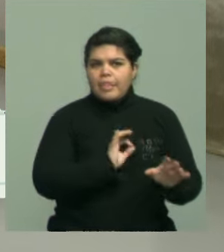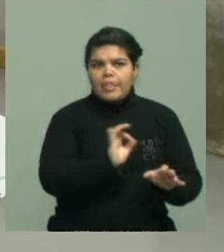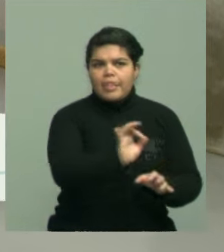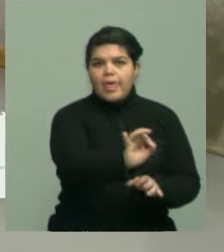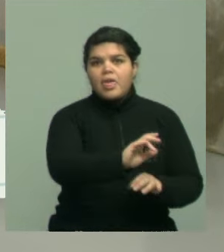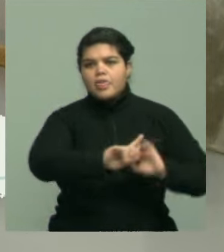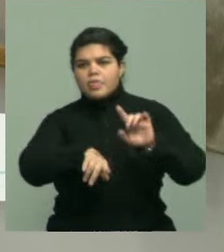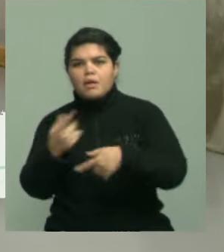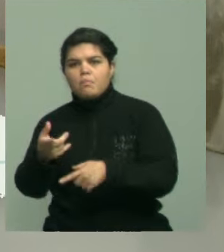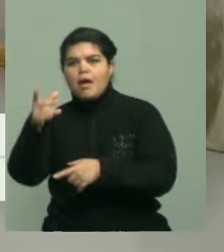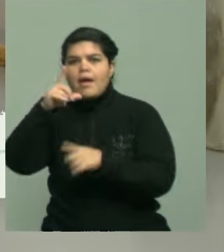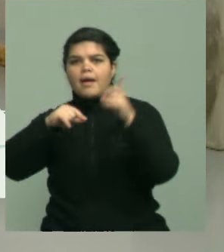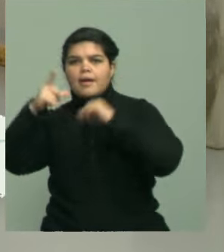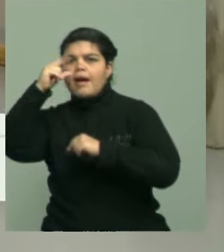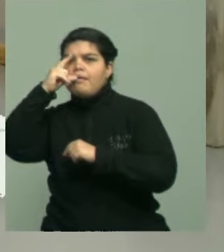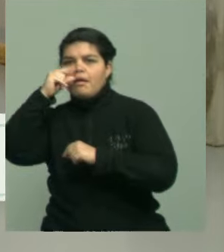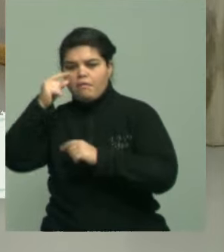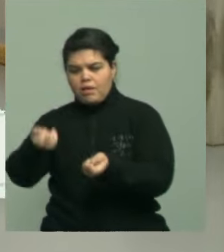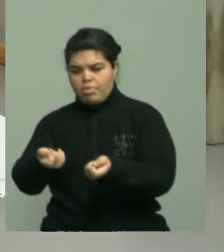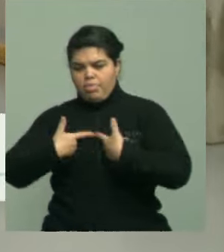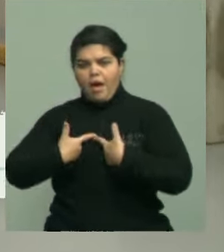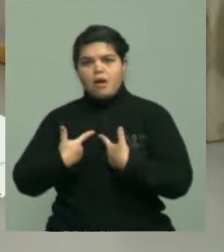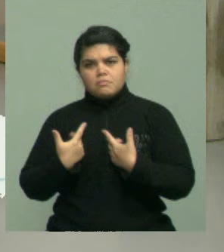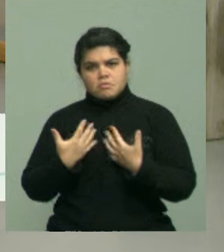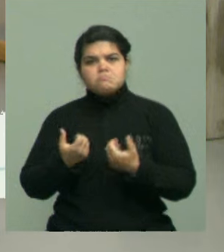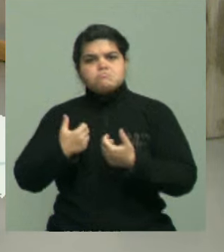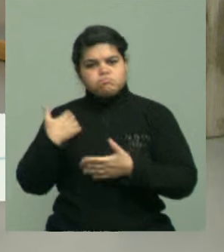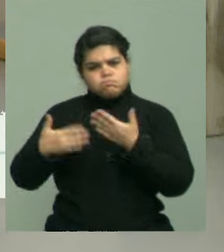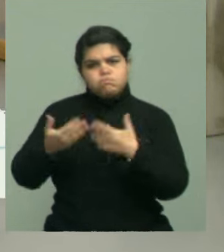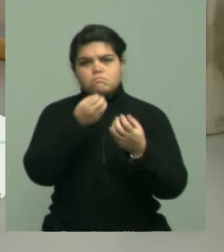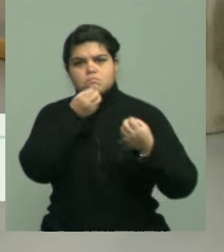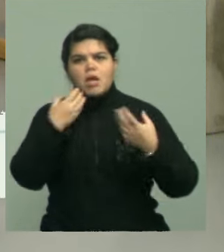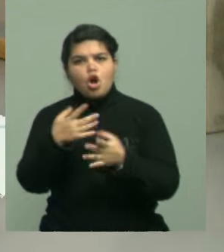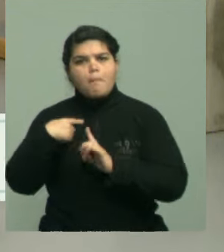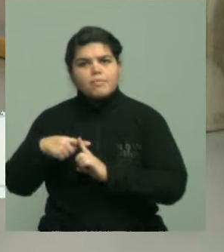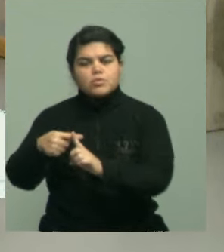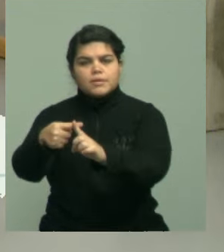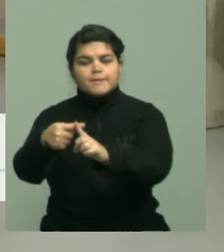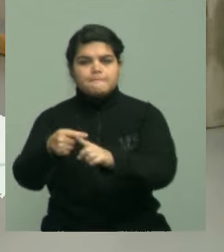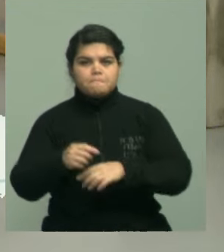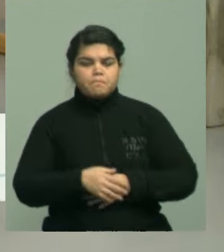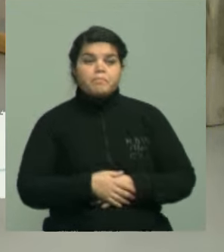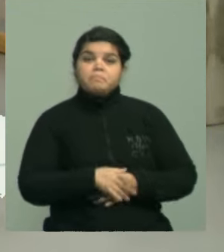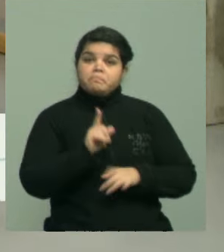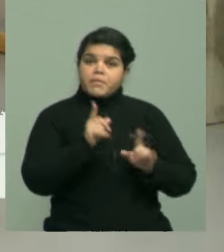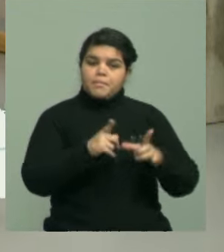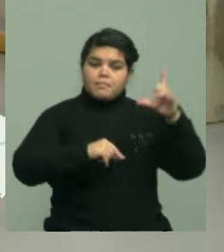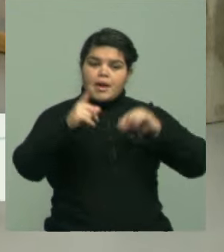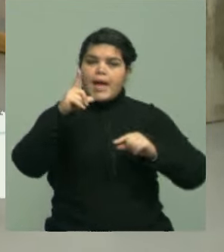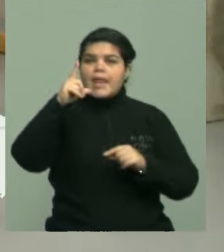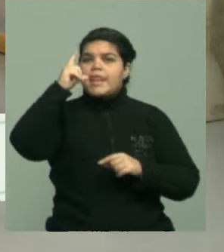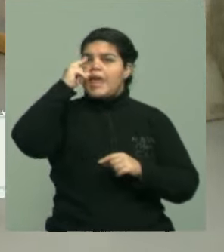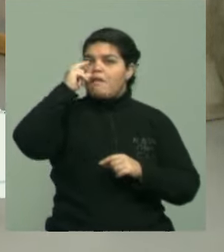mejor respuesta, ¿no? Sí, lo que tiene el cannabis es que al ser más natural tiene ciertos